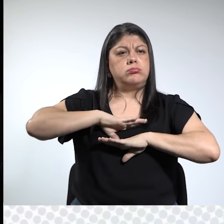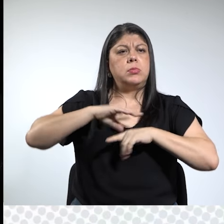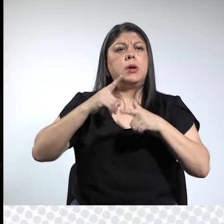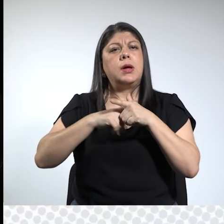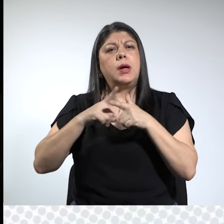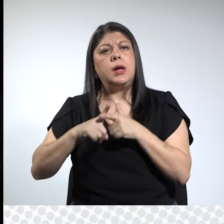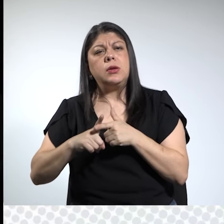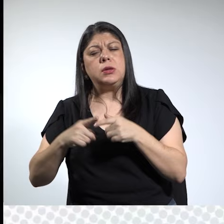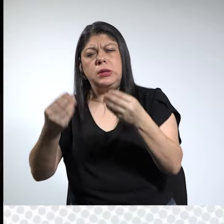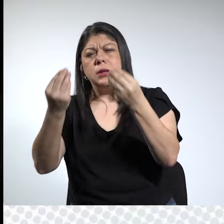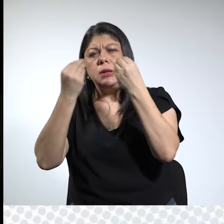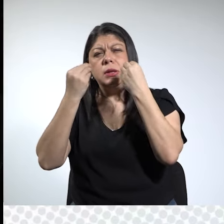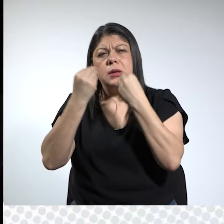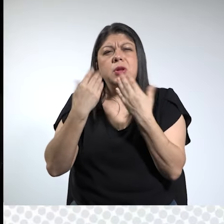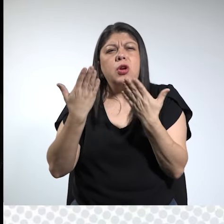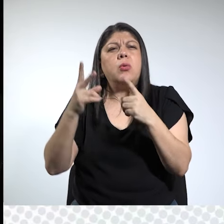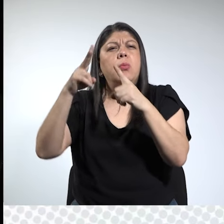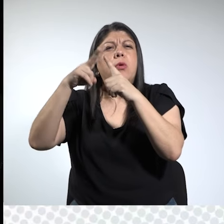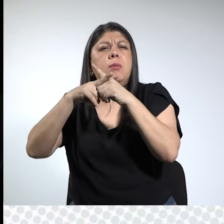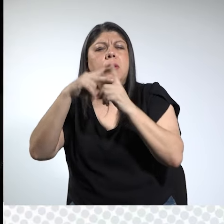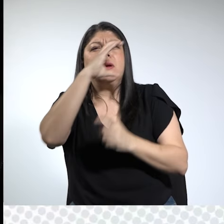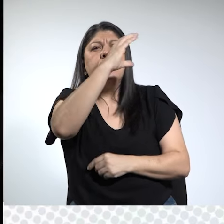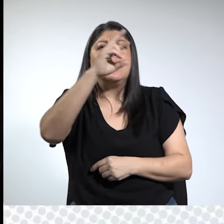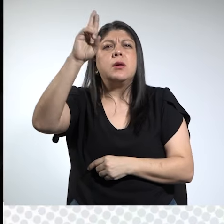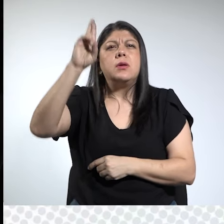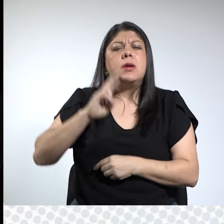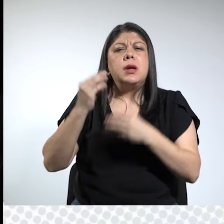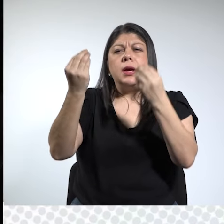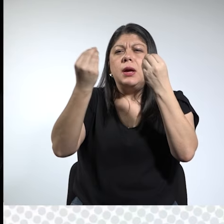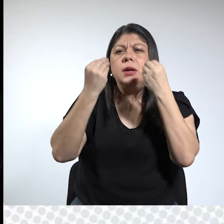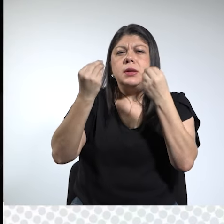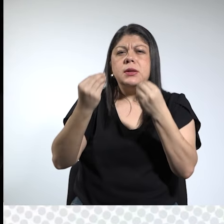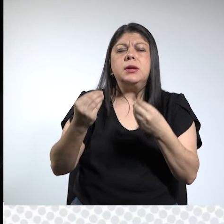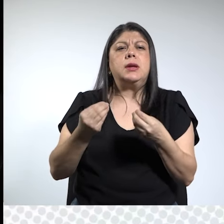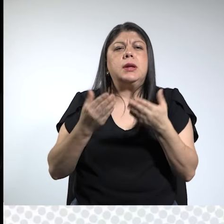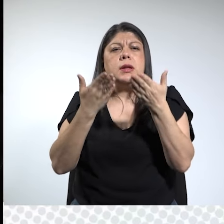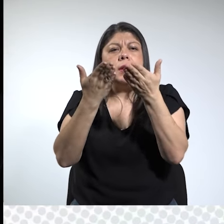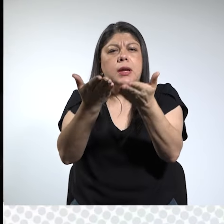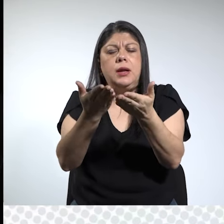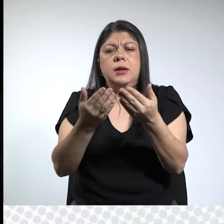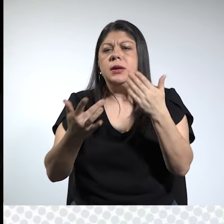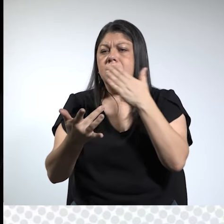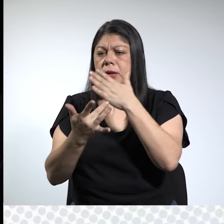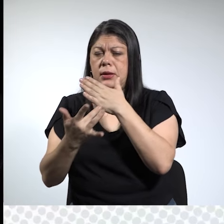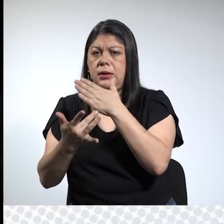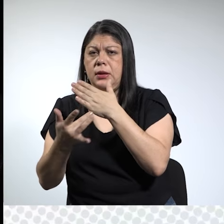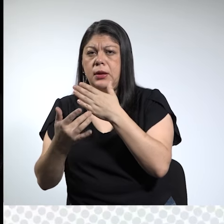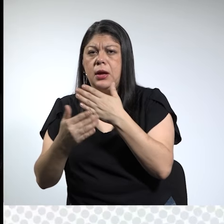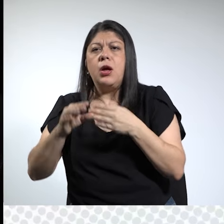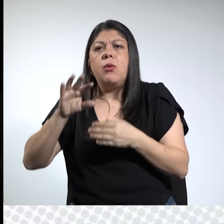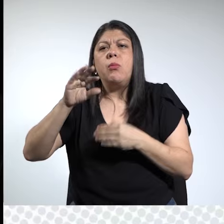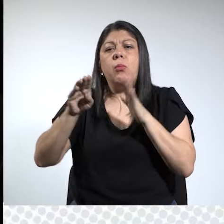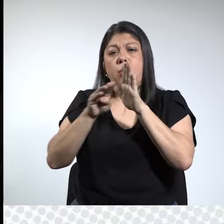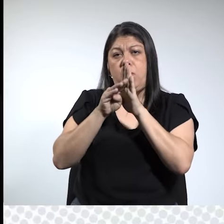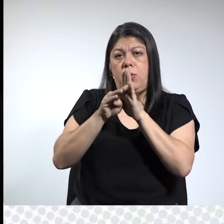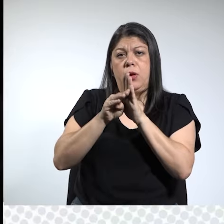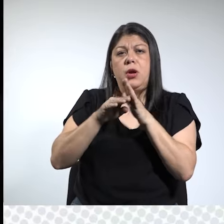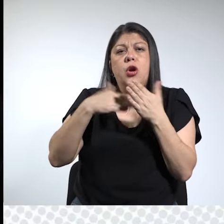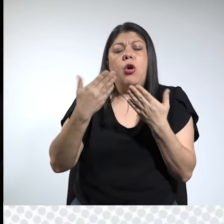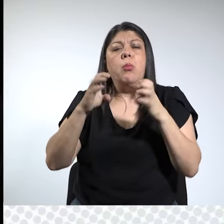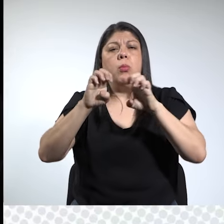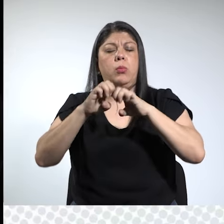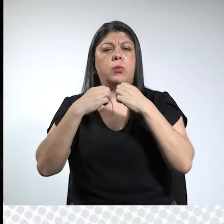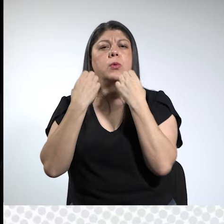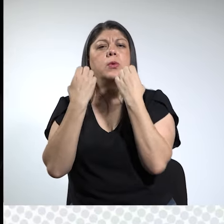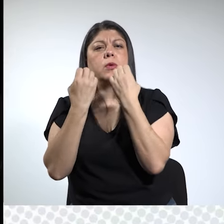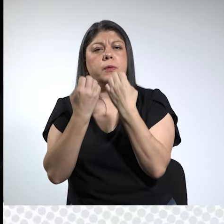entonces eso que le enseña a uno y cómo se aplica en Costa Rica, le enseña a uno que uno tiene que darles las técnicas modernas a través de